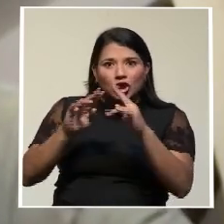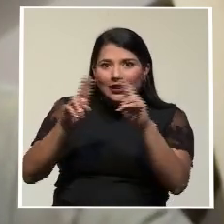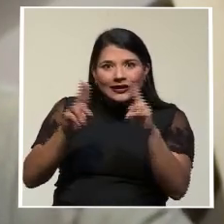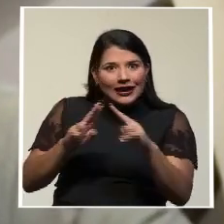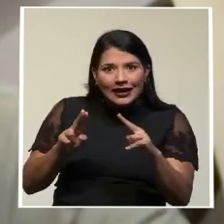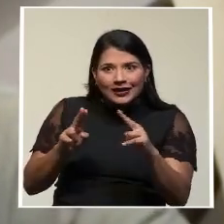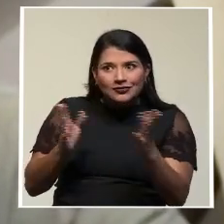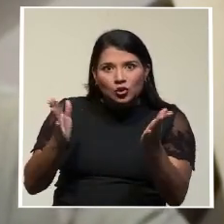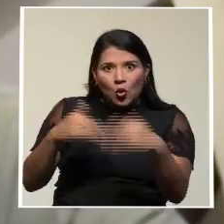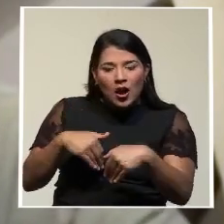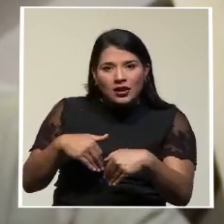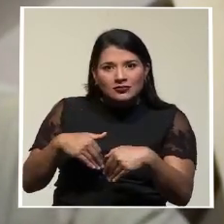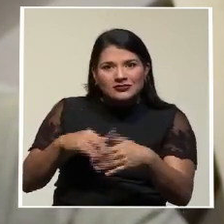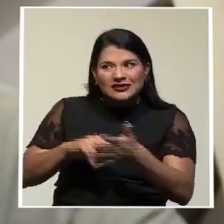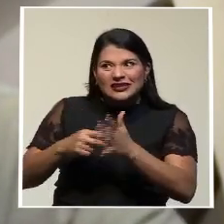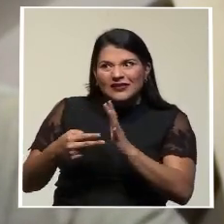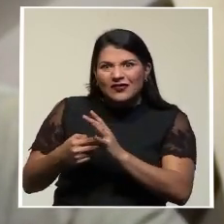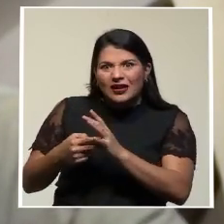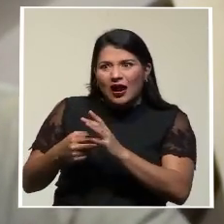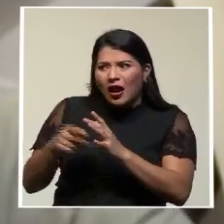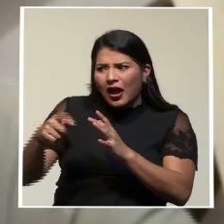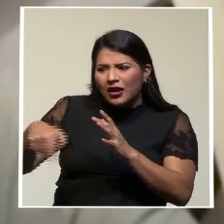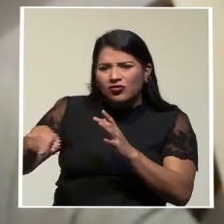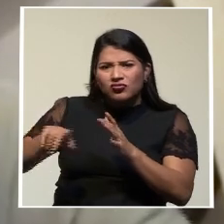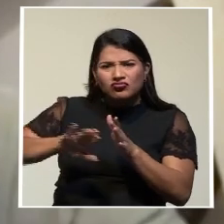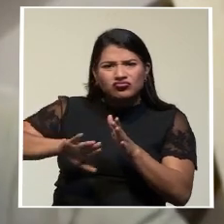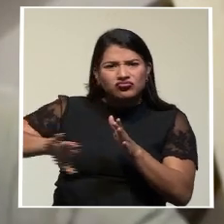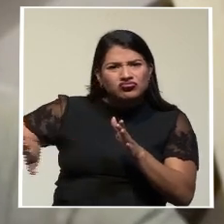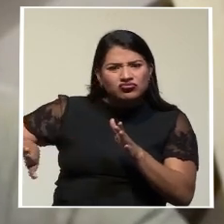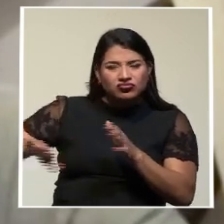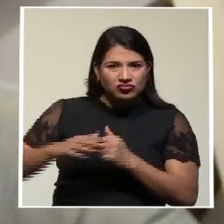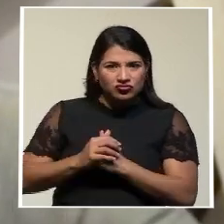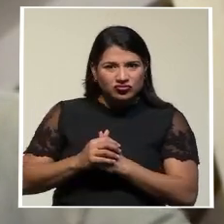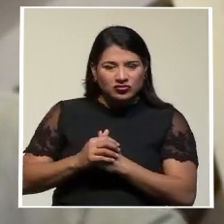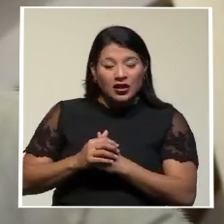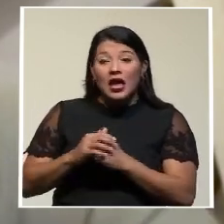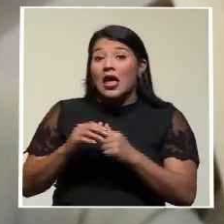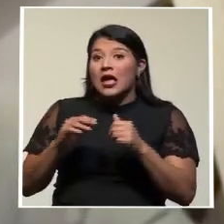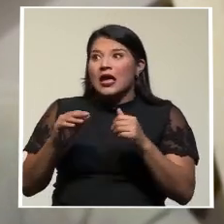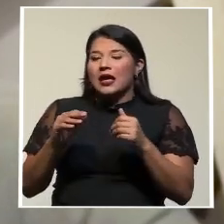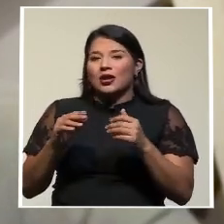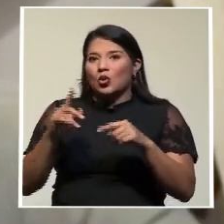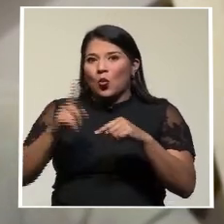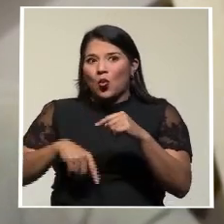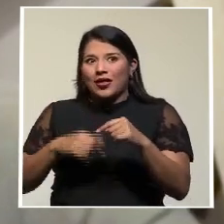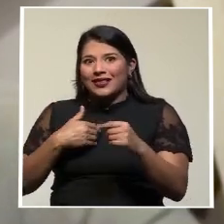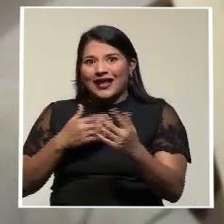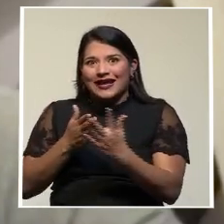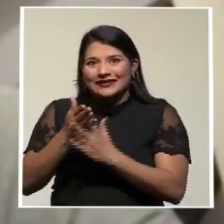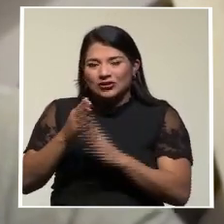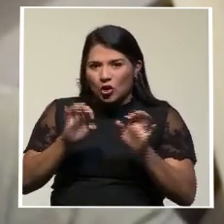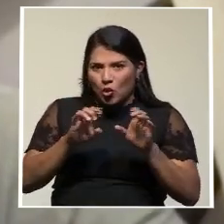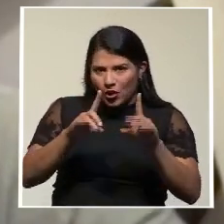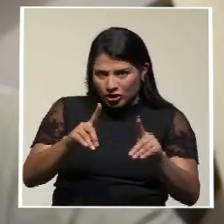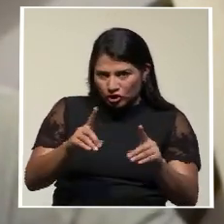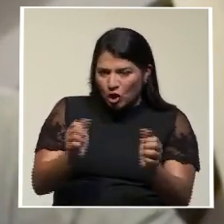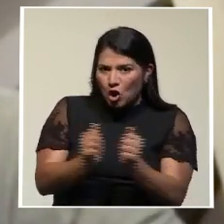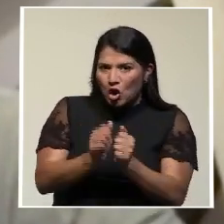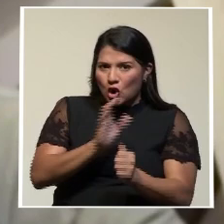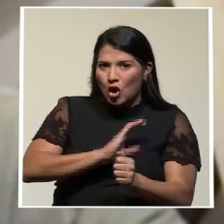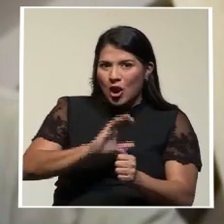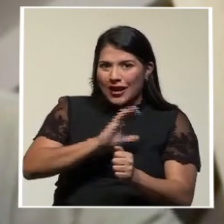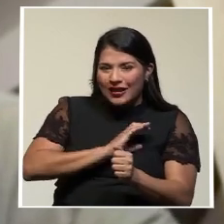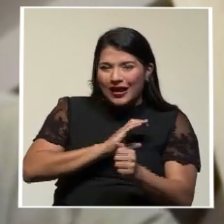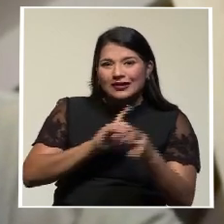absolutamente excluidos, no ya de una educación de calidad, sino de todo lo que implica el